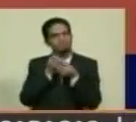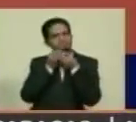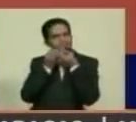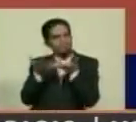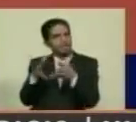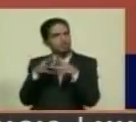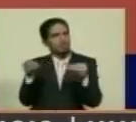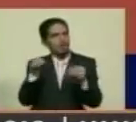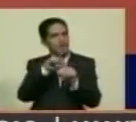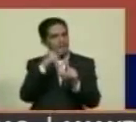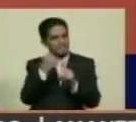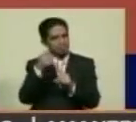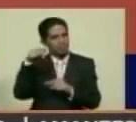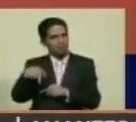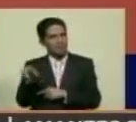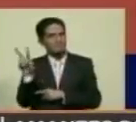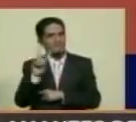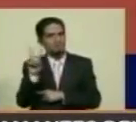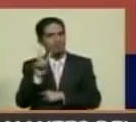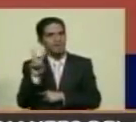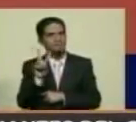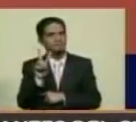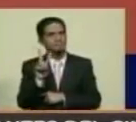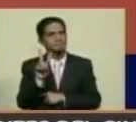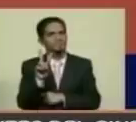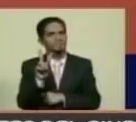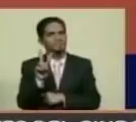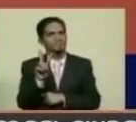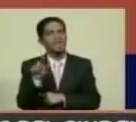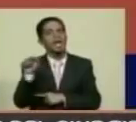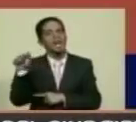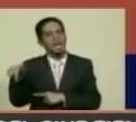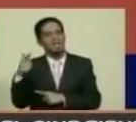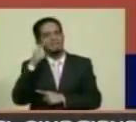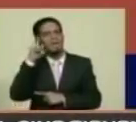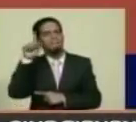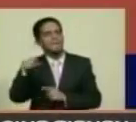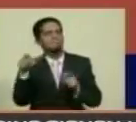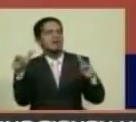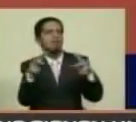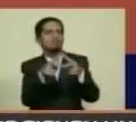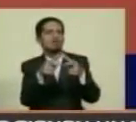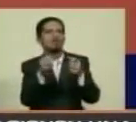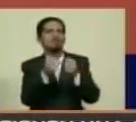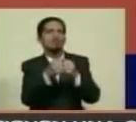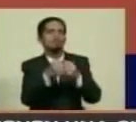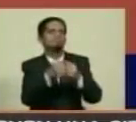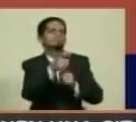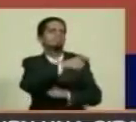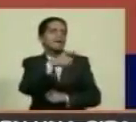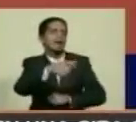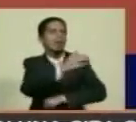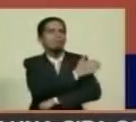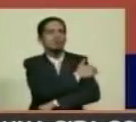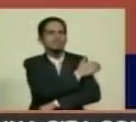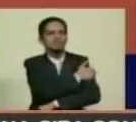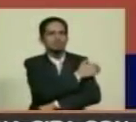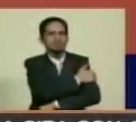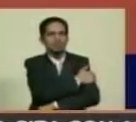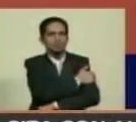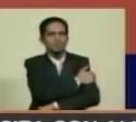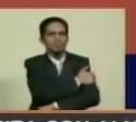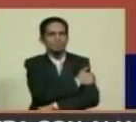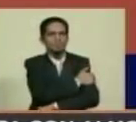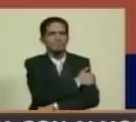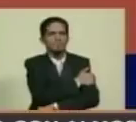la situación actual de Venezuela. Él se reunió también con amplios sectores de la oposición